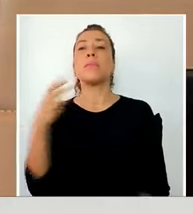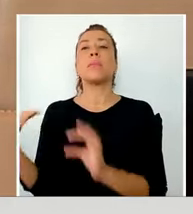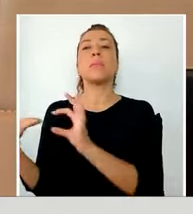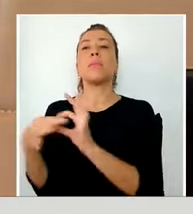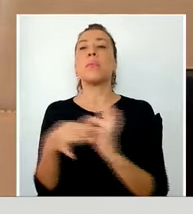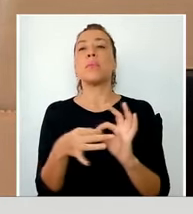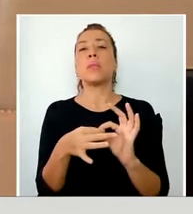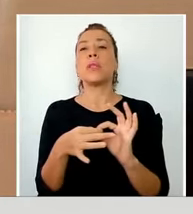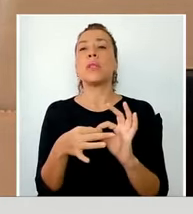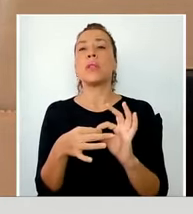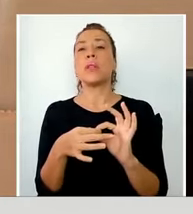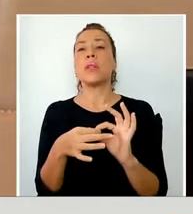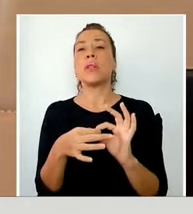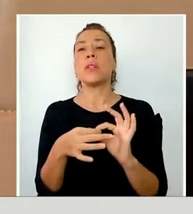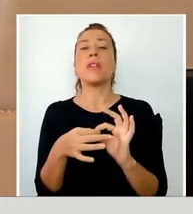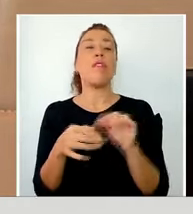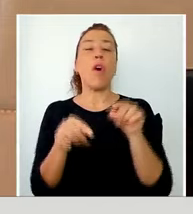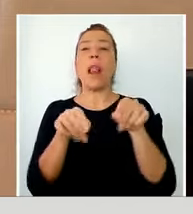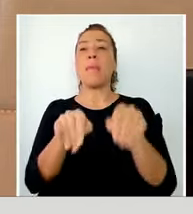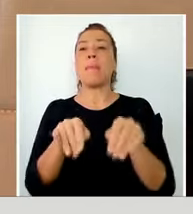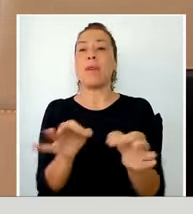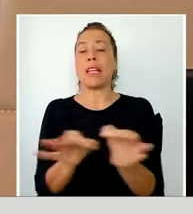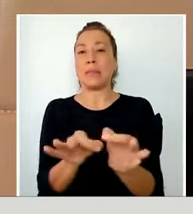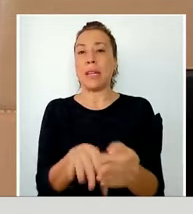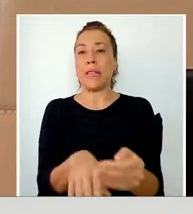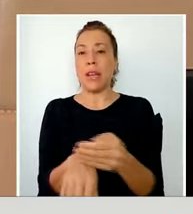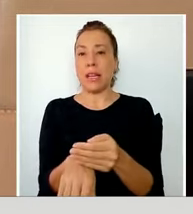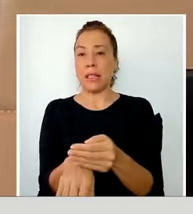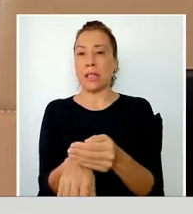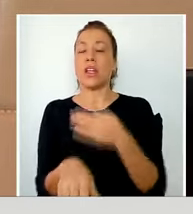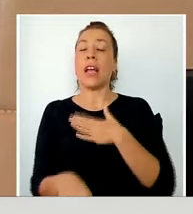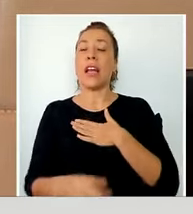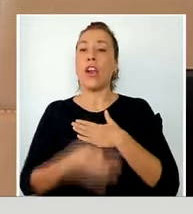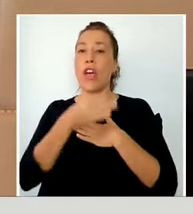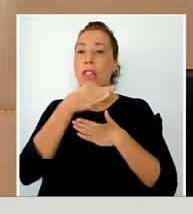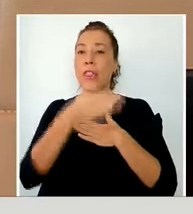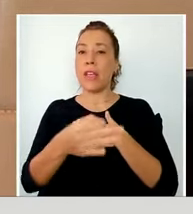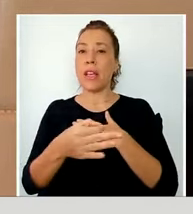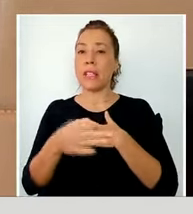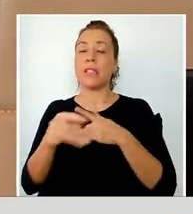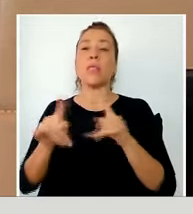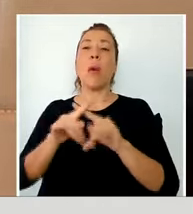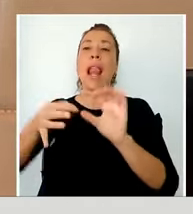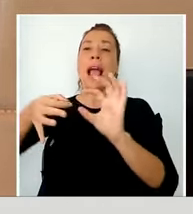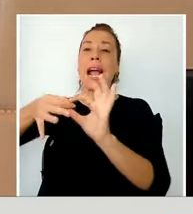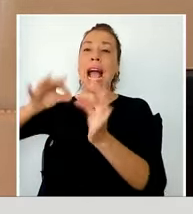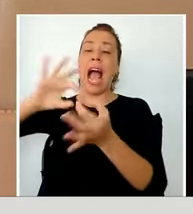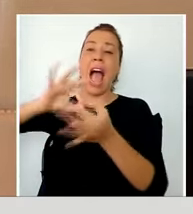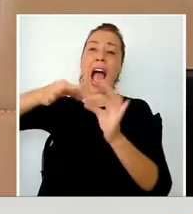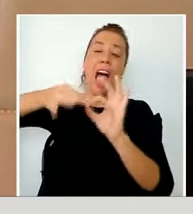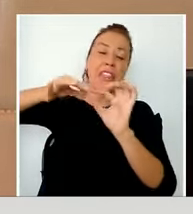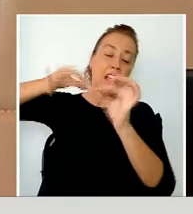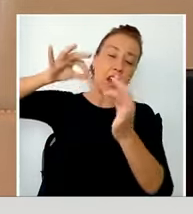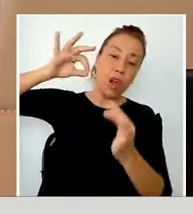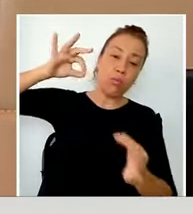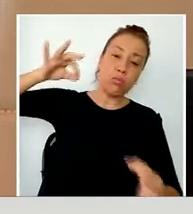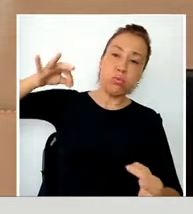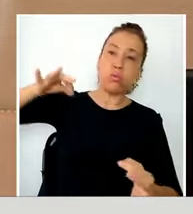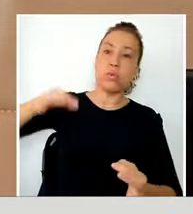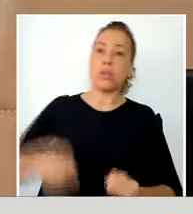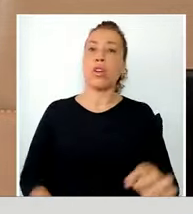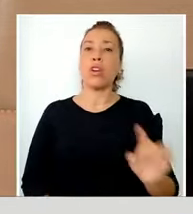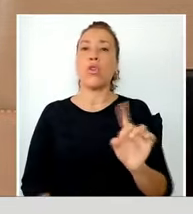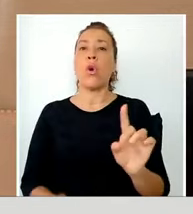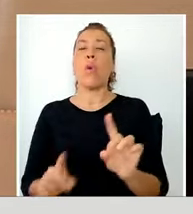de aquello entonces lo que yo quiero señalar que esto es una cadena no es algo inocuo